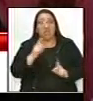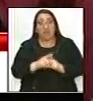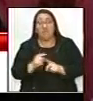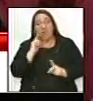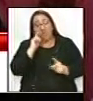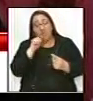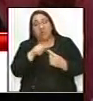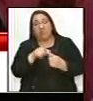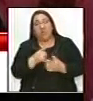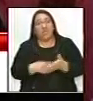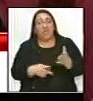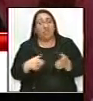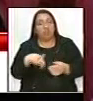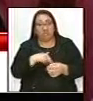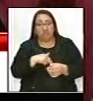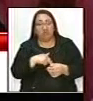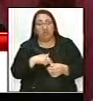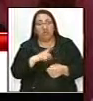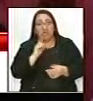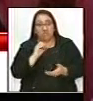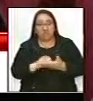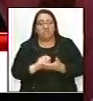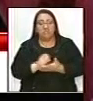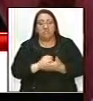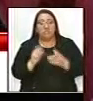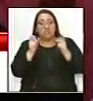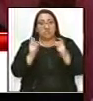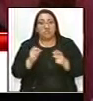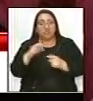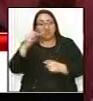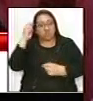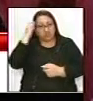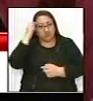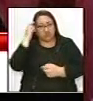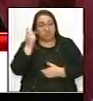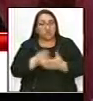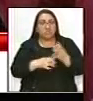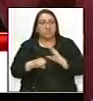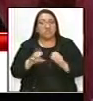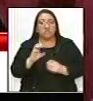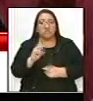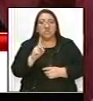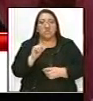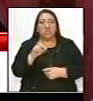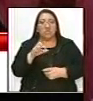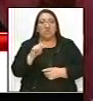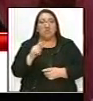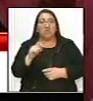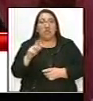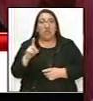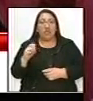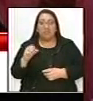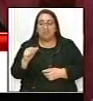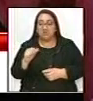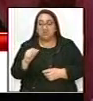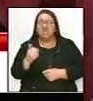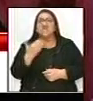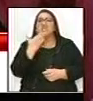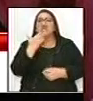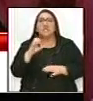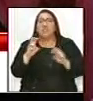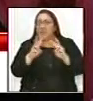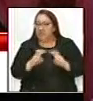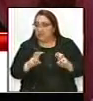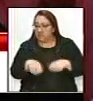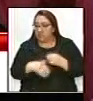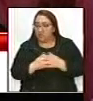en el sentido de que nosotros estamos prescribiendo que el control político lo va a hacer la Cámara de Diputados. ¿Quién ejerce la revisión